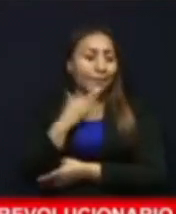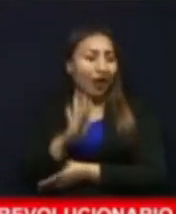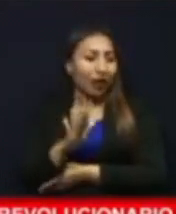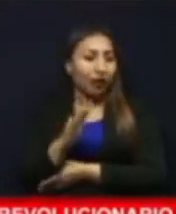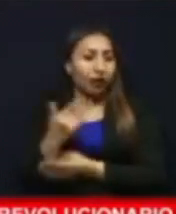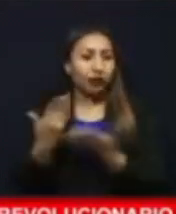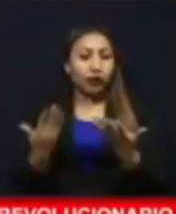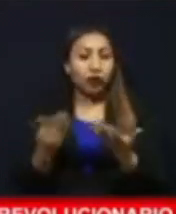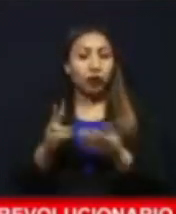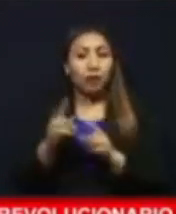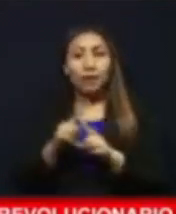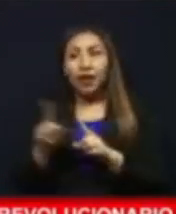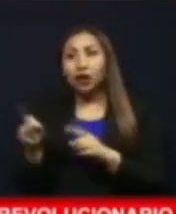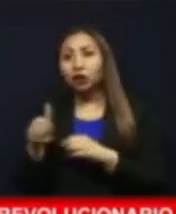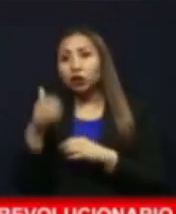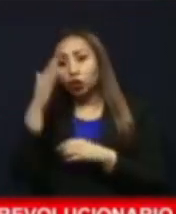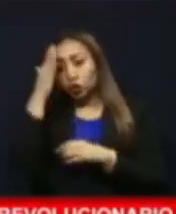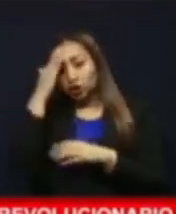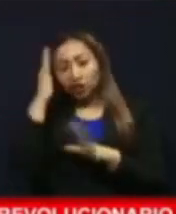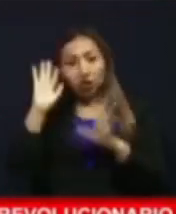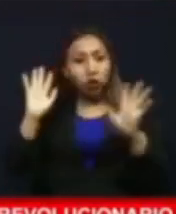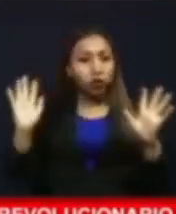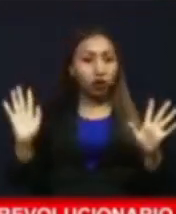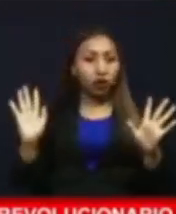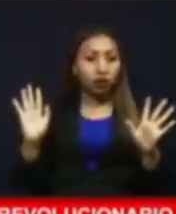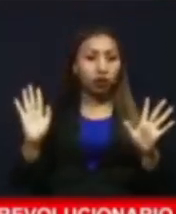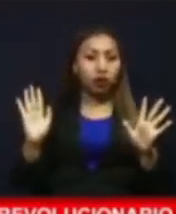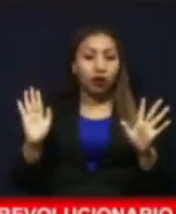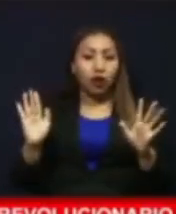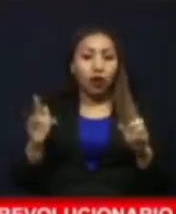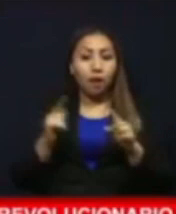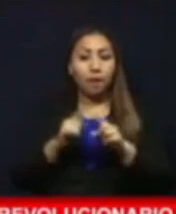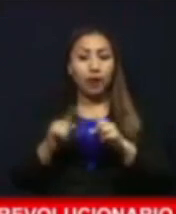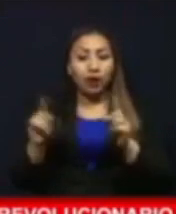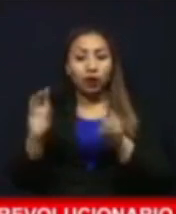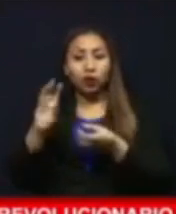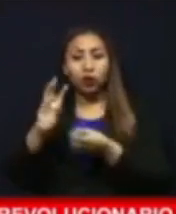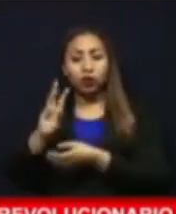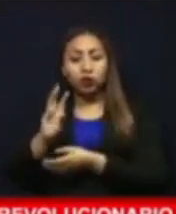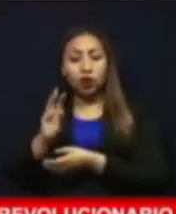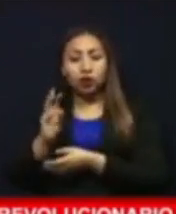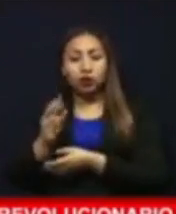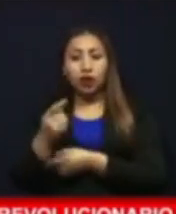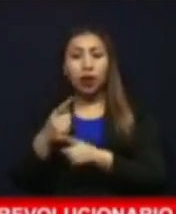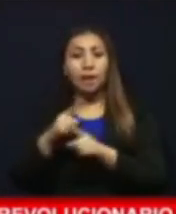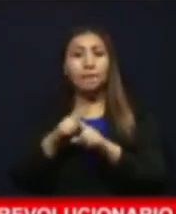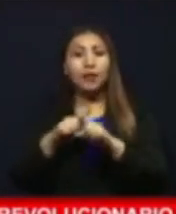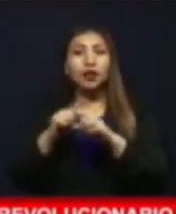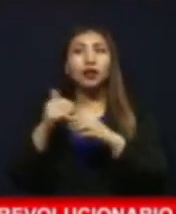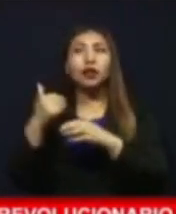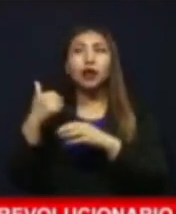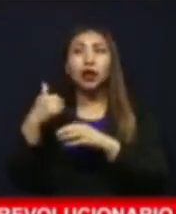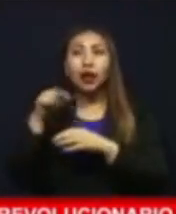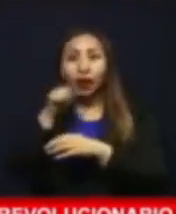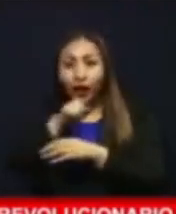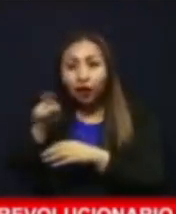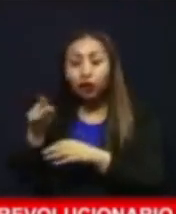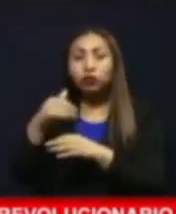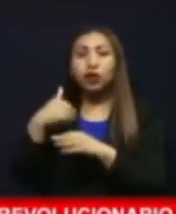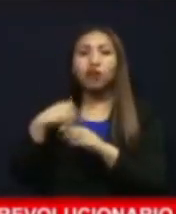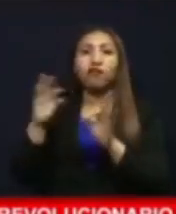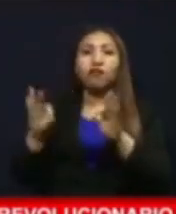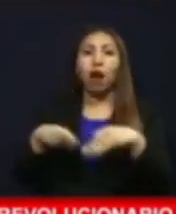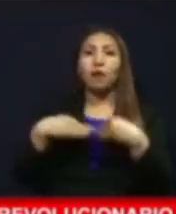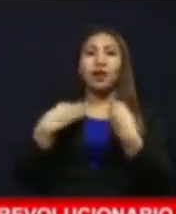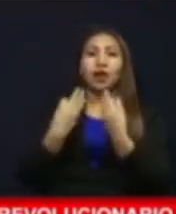están diciendo que era familiares de un ex presidente de la división de tecnología